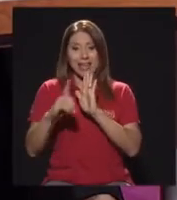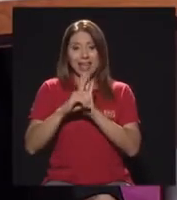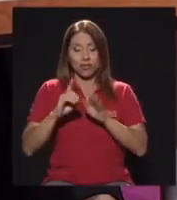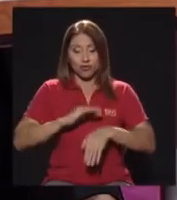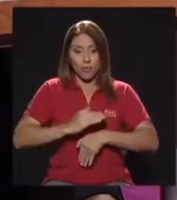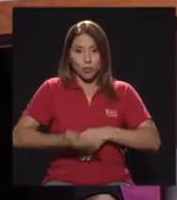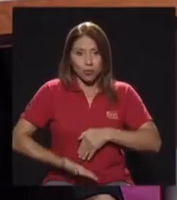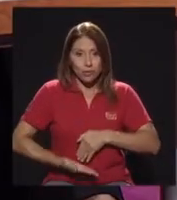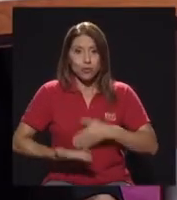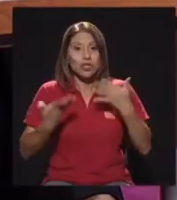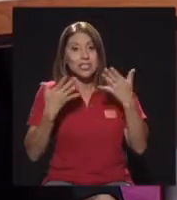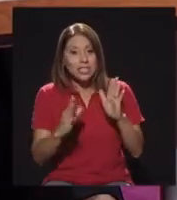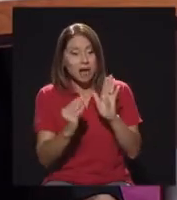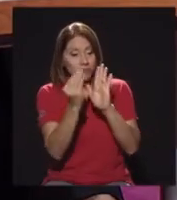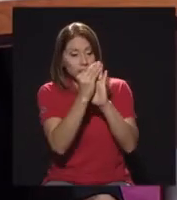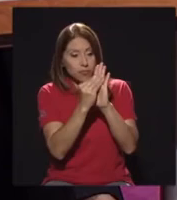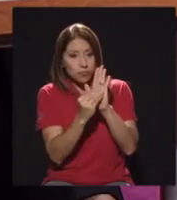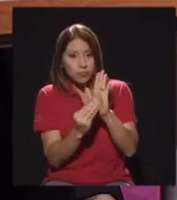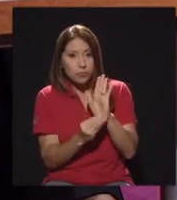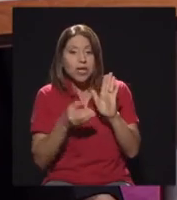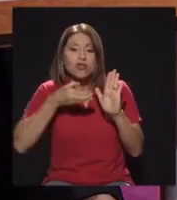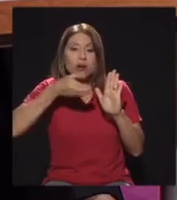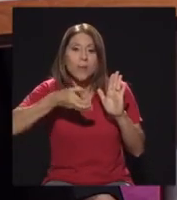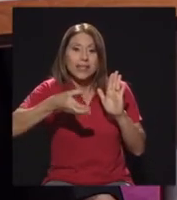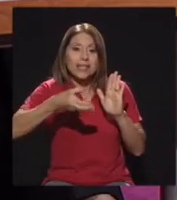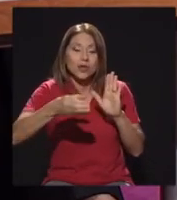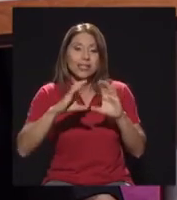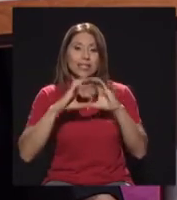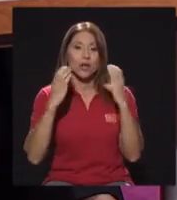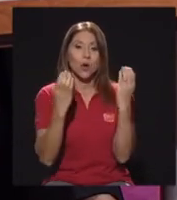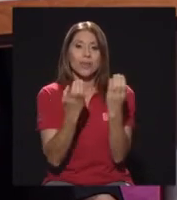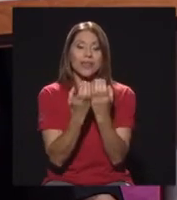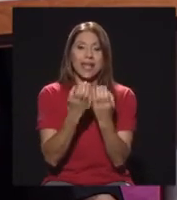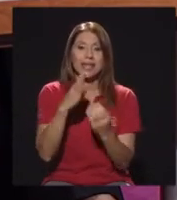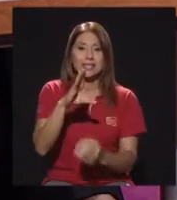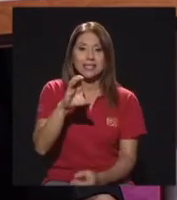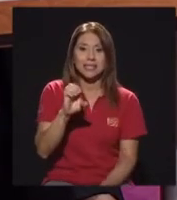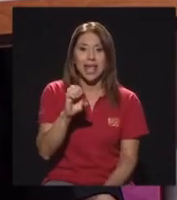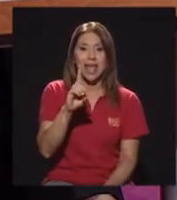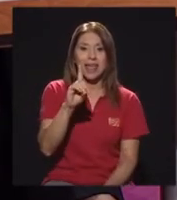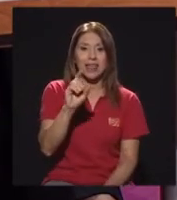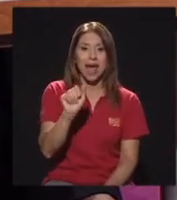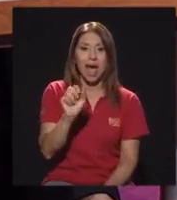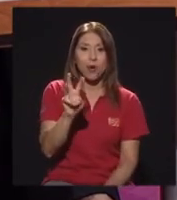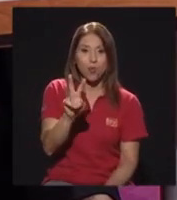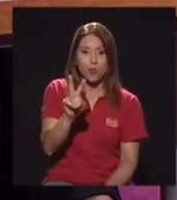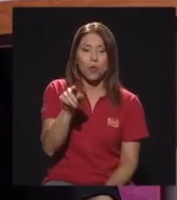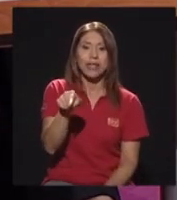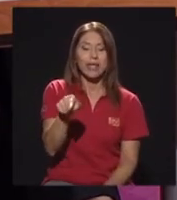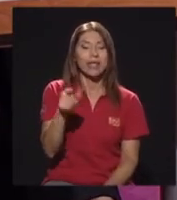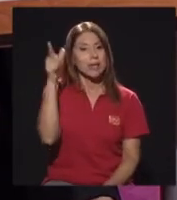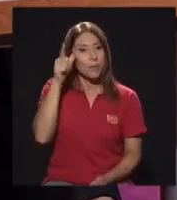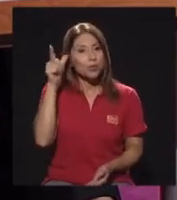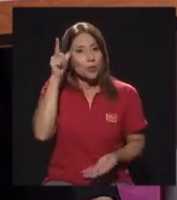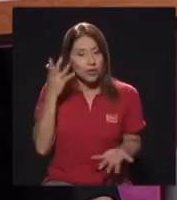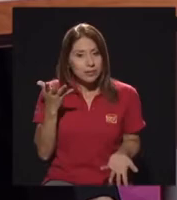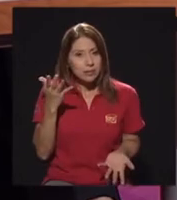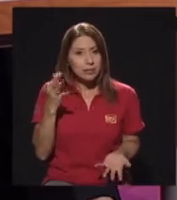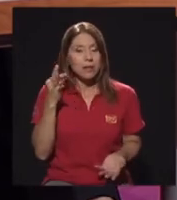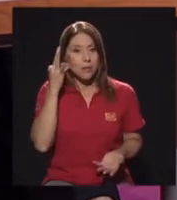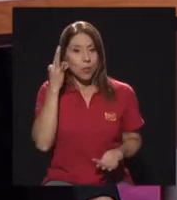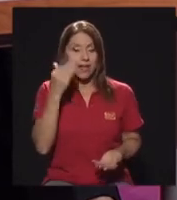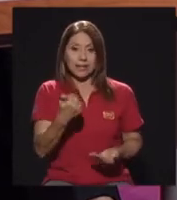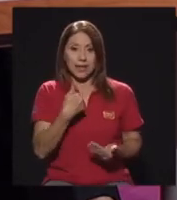recomendaciones por ejemplo del comité de la cedaw verdad y por supuesto las mujeres tenemos